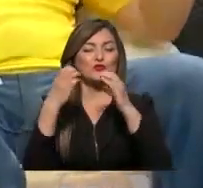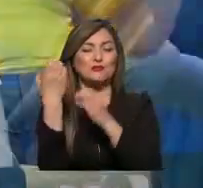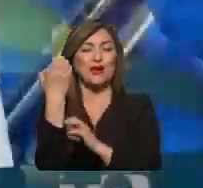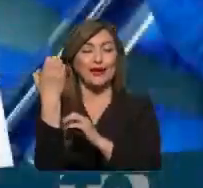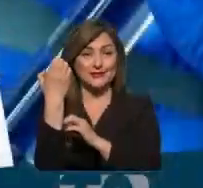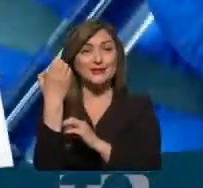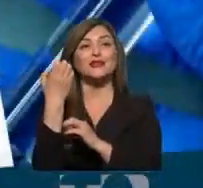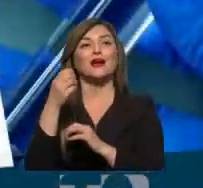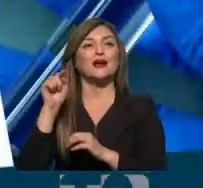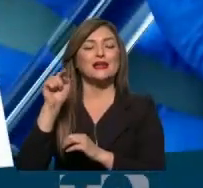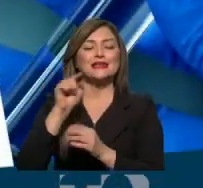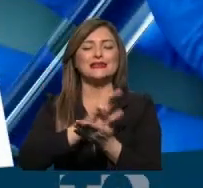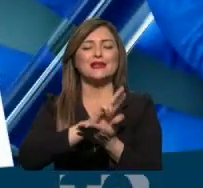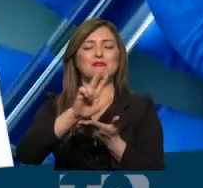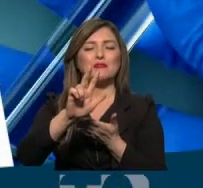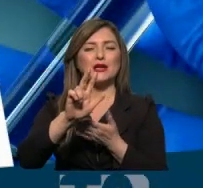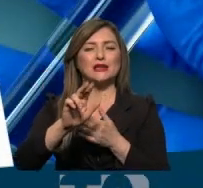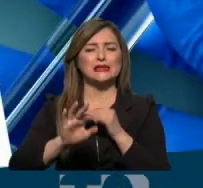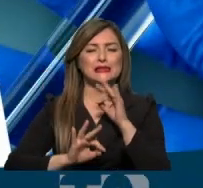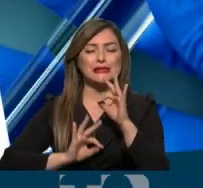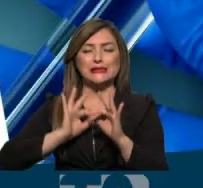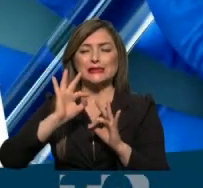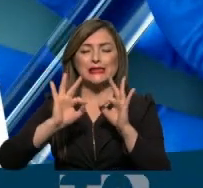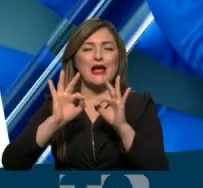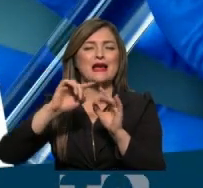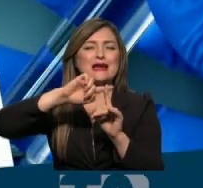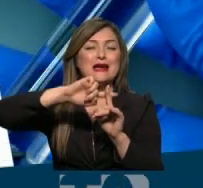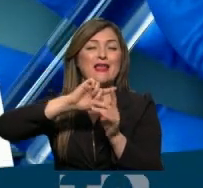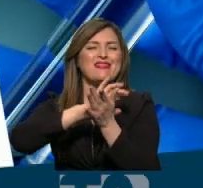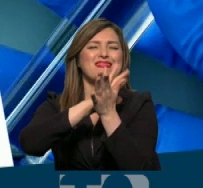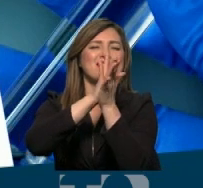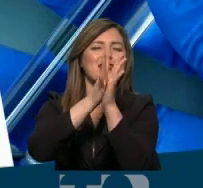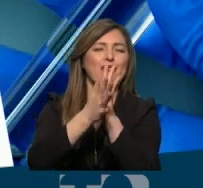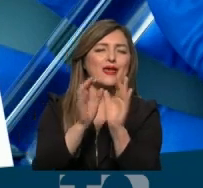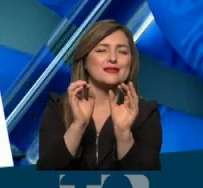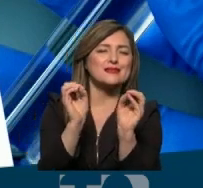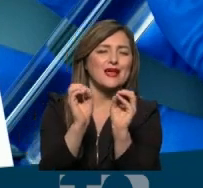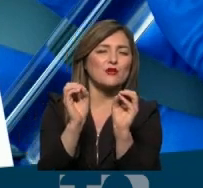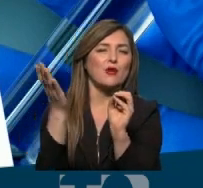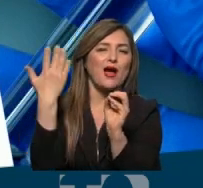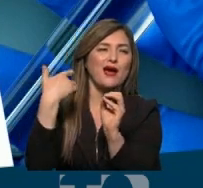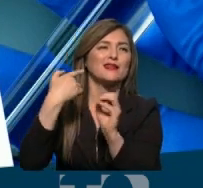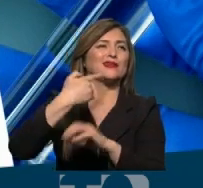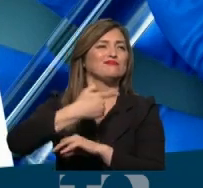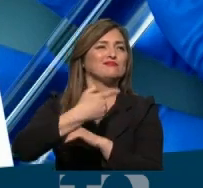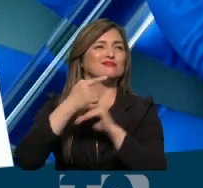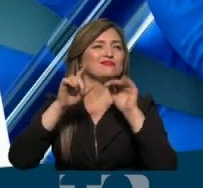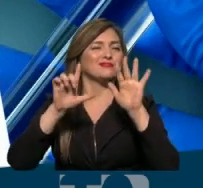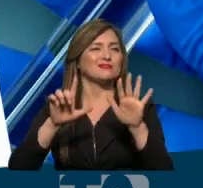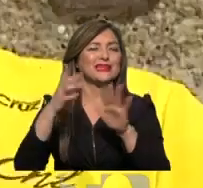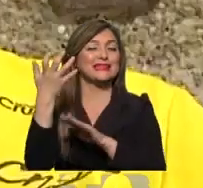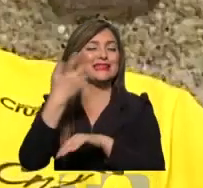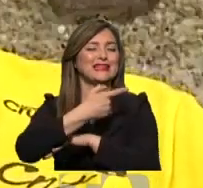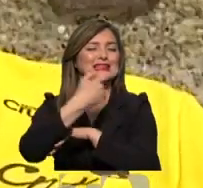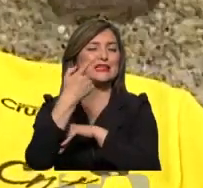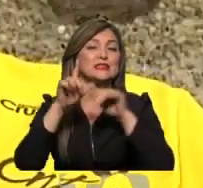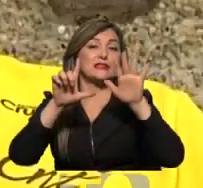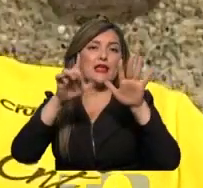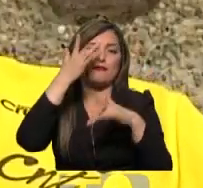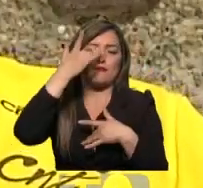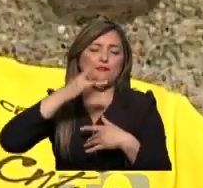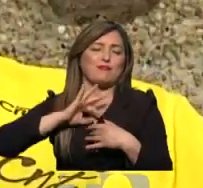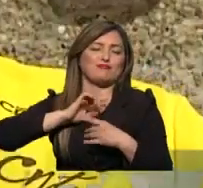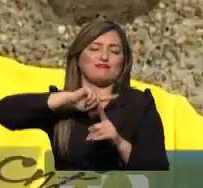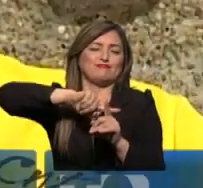3 semanas consecutivas hubo 0 contagios. Hace 15 días se presentaron 7 casos, ninguno de gravedad. Cantonada